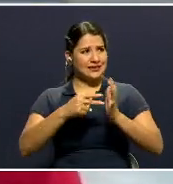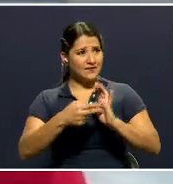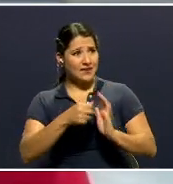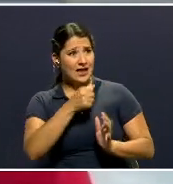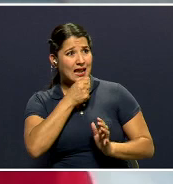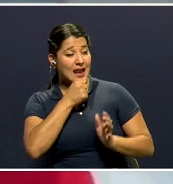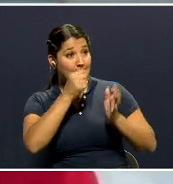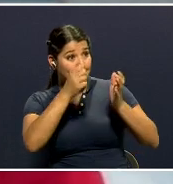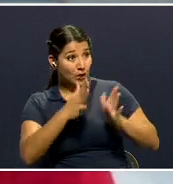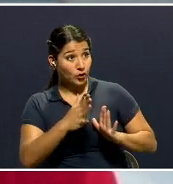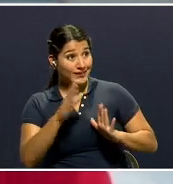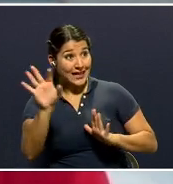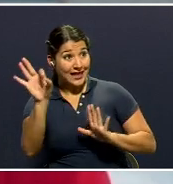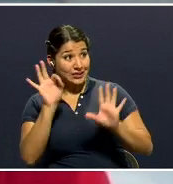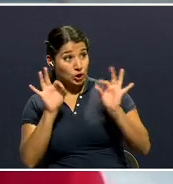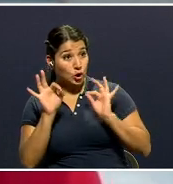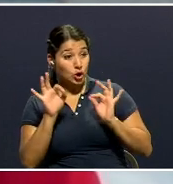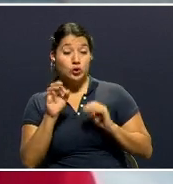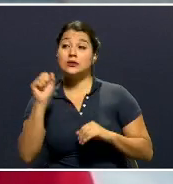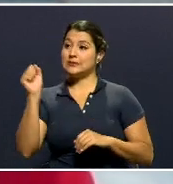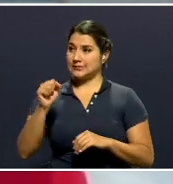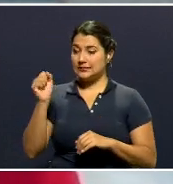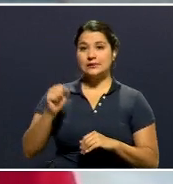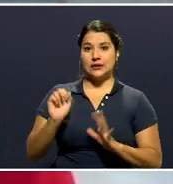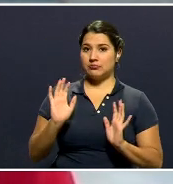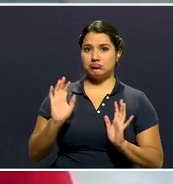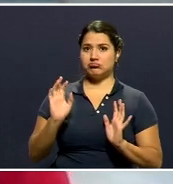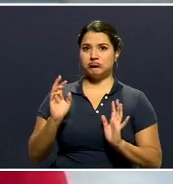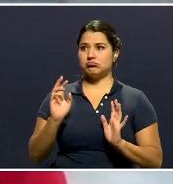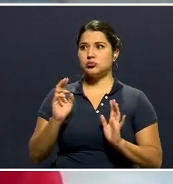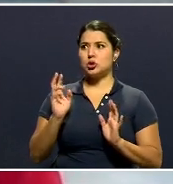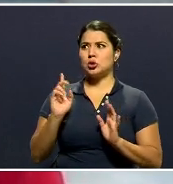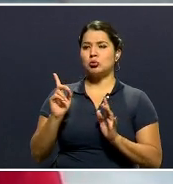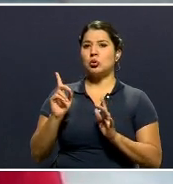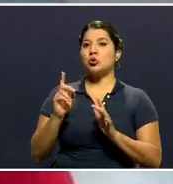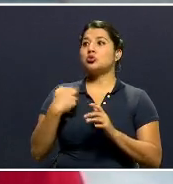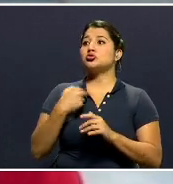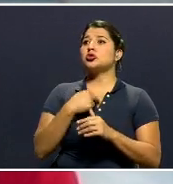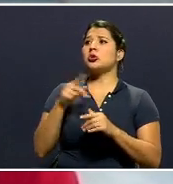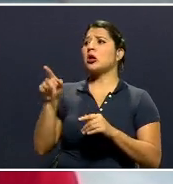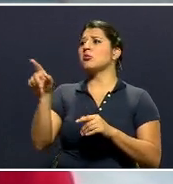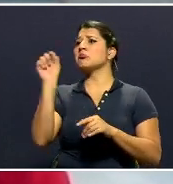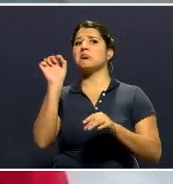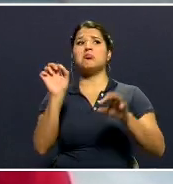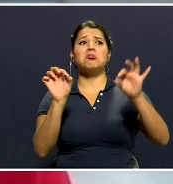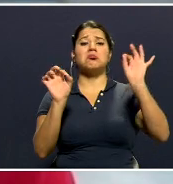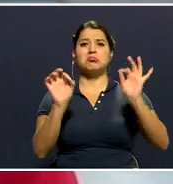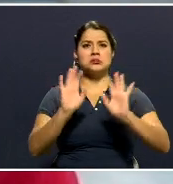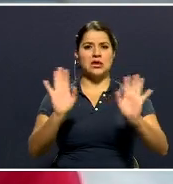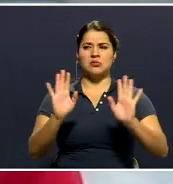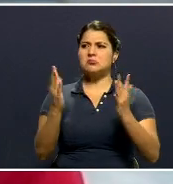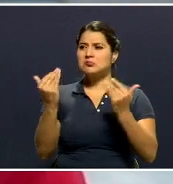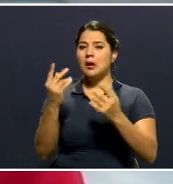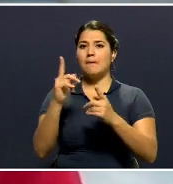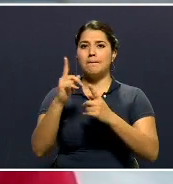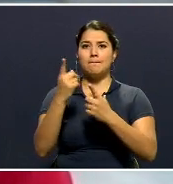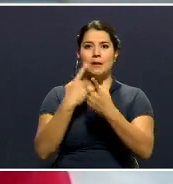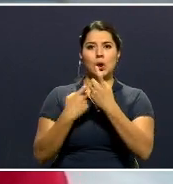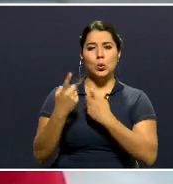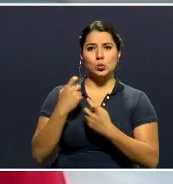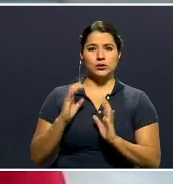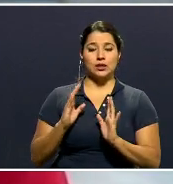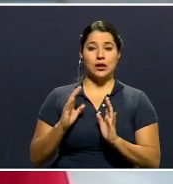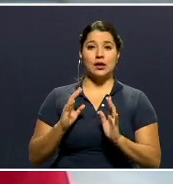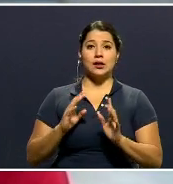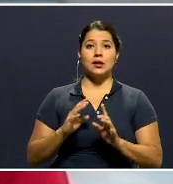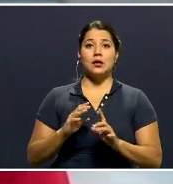estaba ahí fue la que escogió en ese momento. Fue al azar que se escogió quienes iban a preguntar con la única